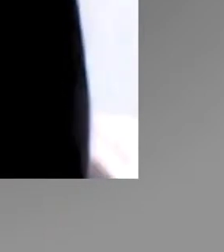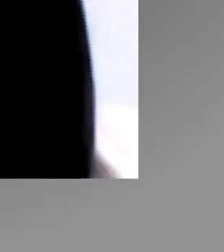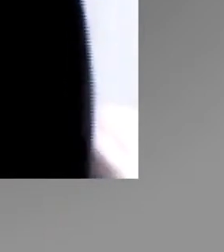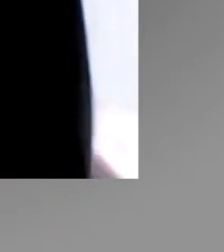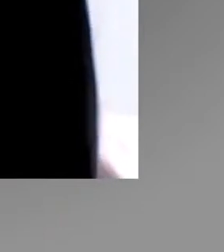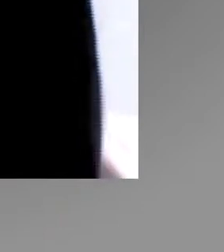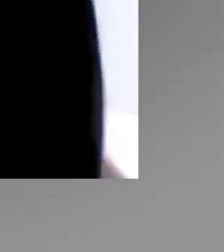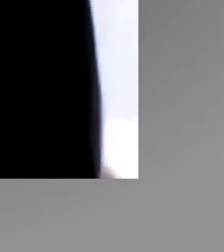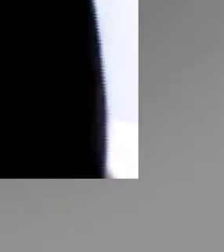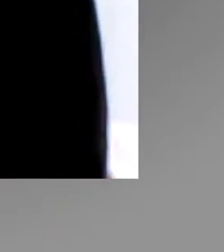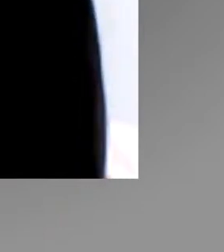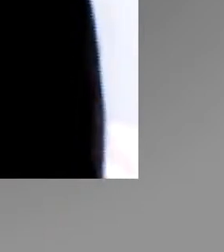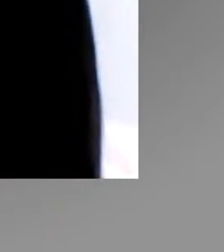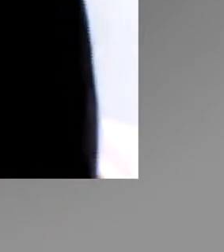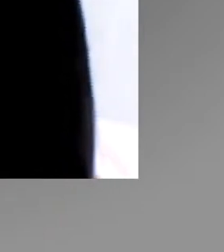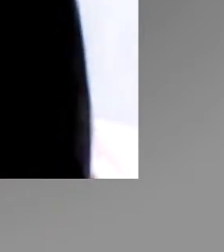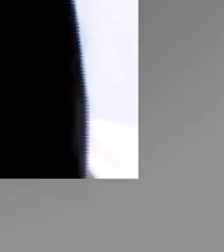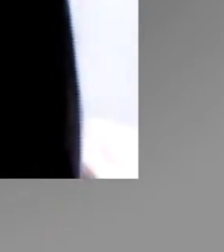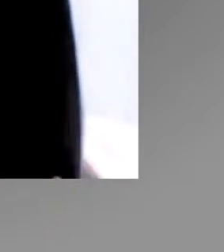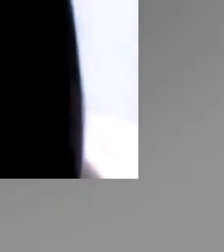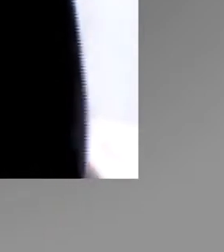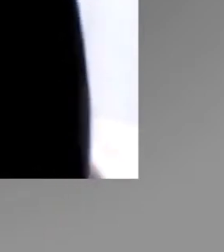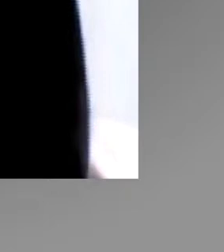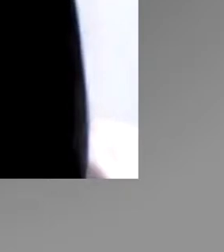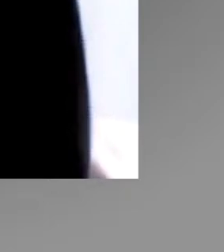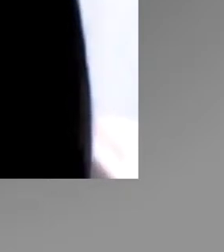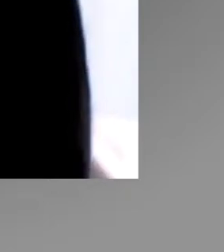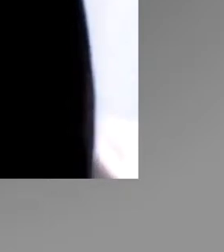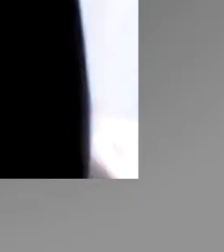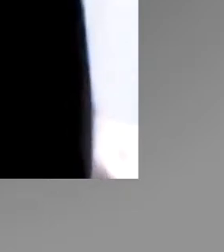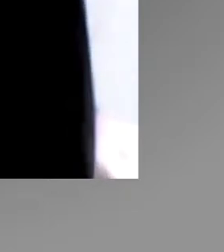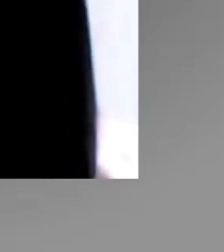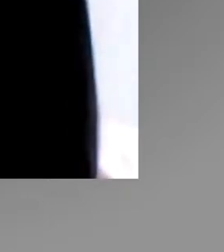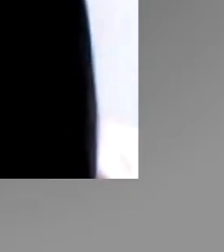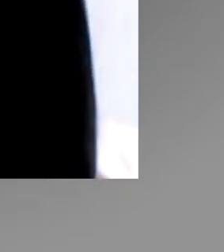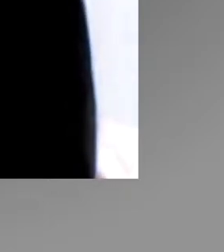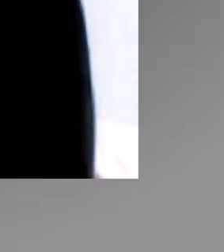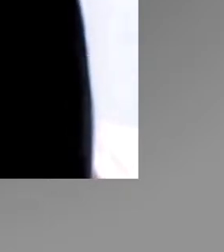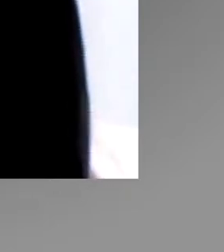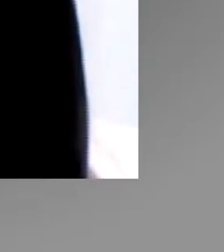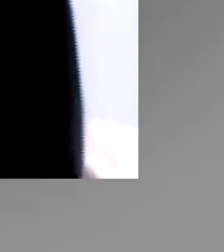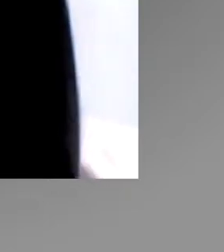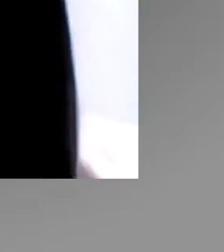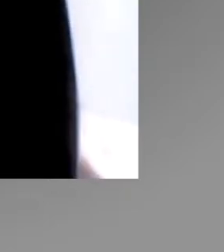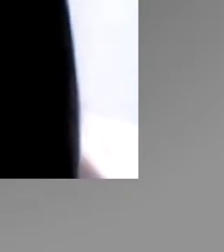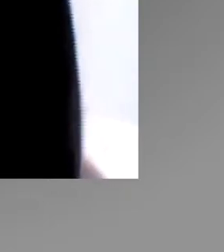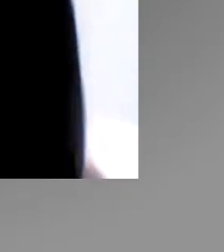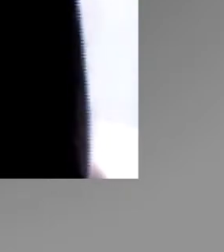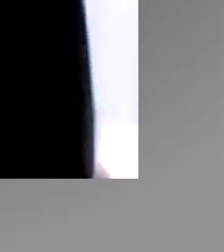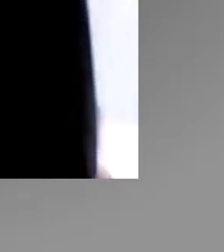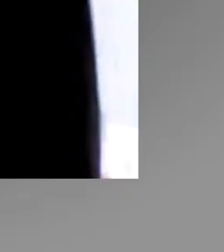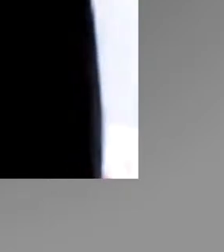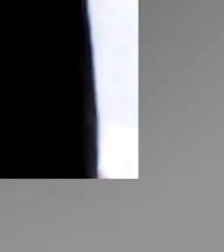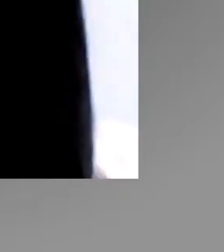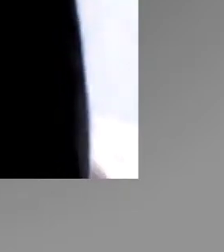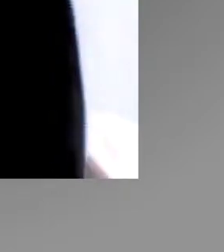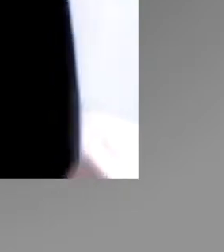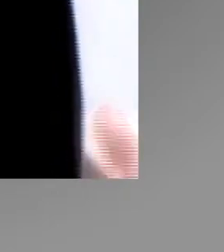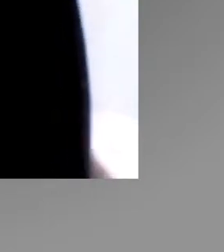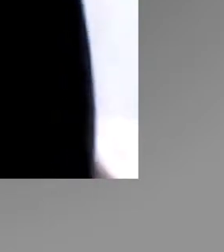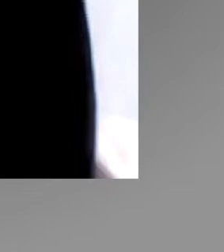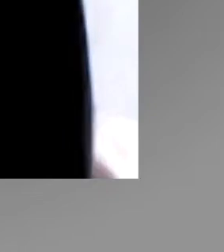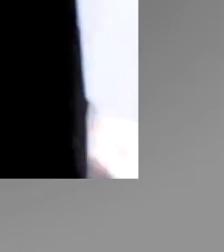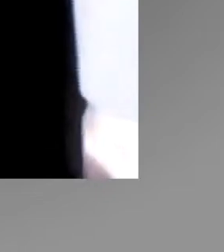de lo que vive una persona con discapacidad en nuestro país. Eso me hizo darme cuenta de que hay muchos retos